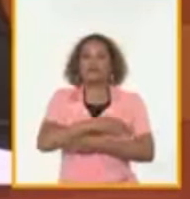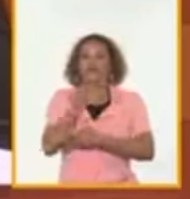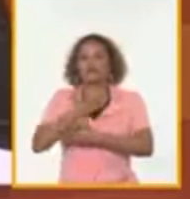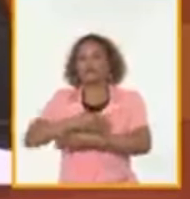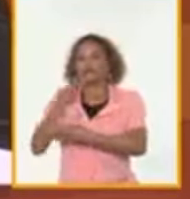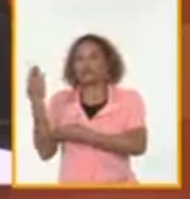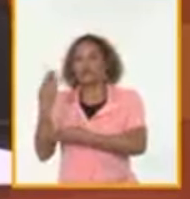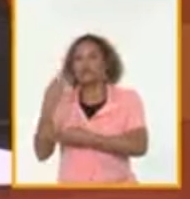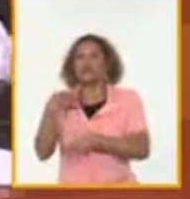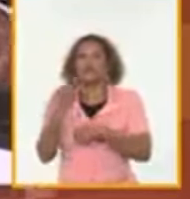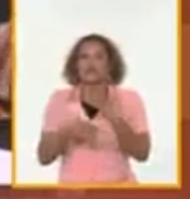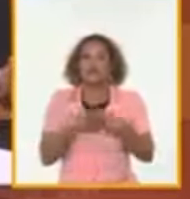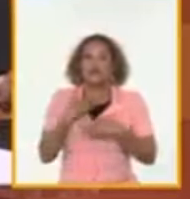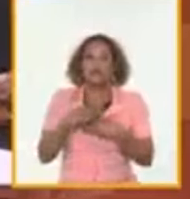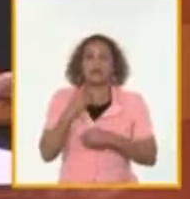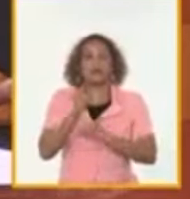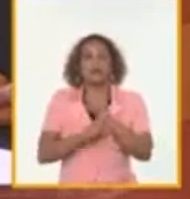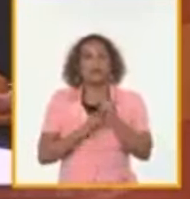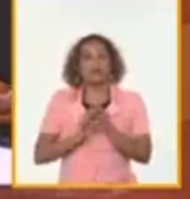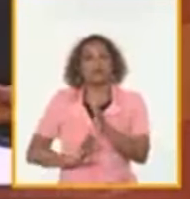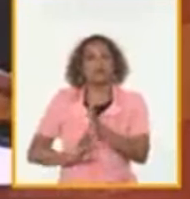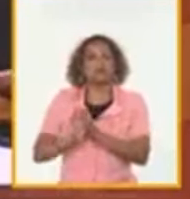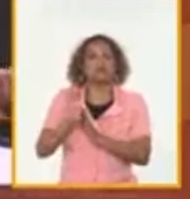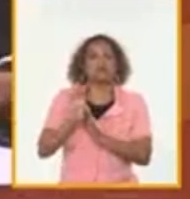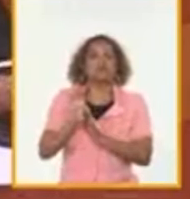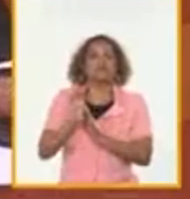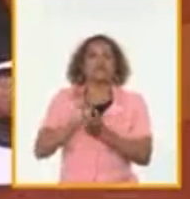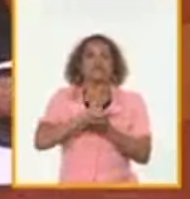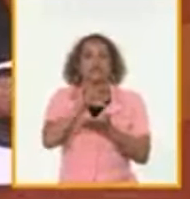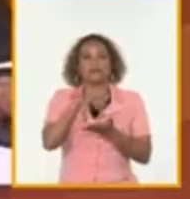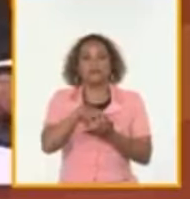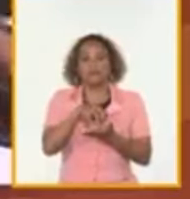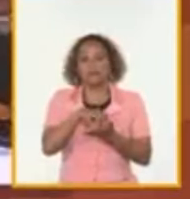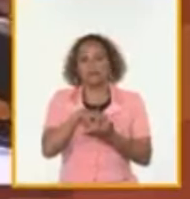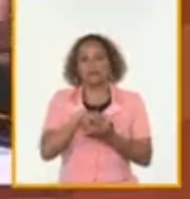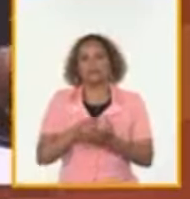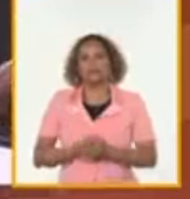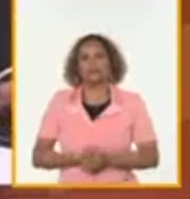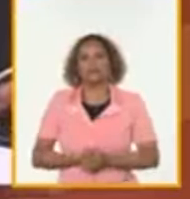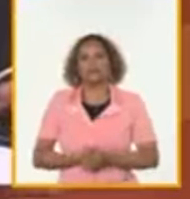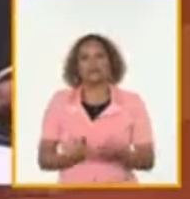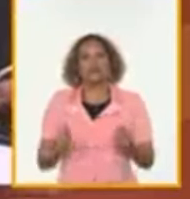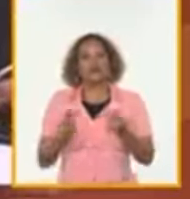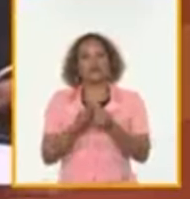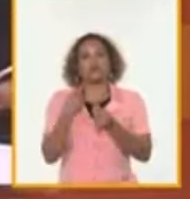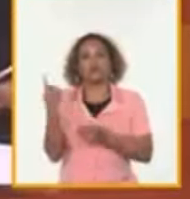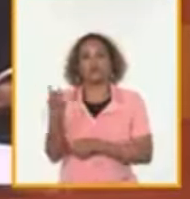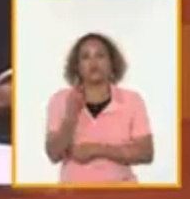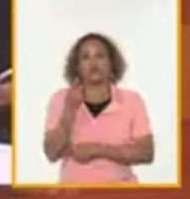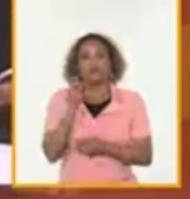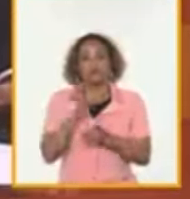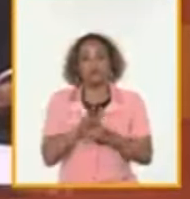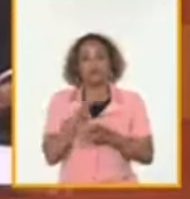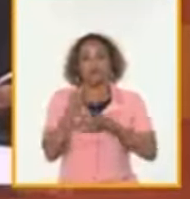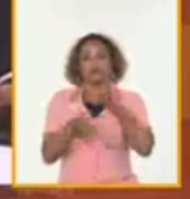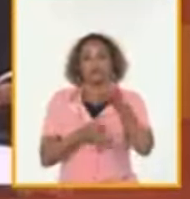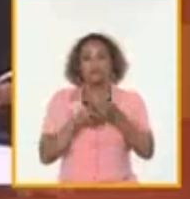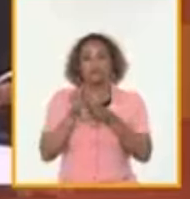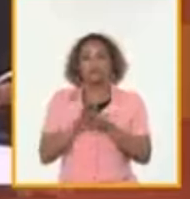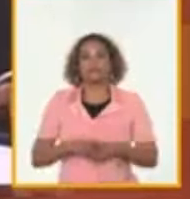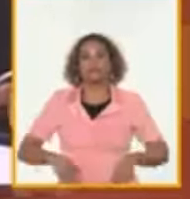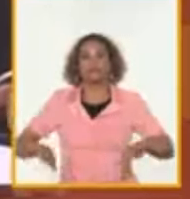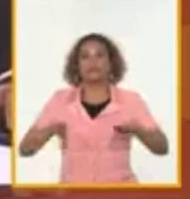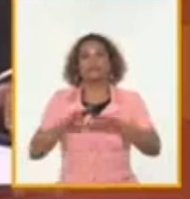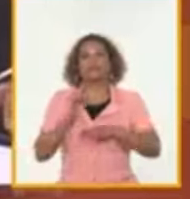dificultades pero para seguir creciendo como ciudad y como pueblo con nosotros está como decíamos al principio de la mesa redonda del